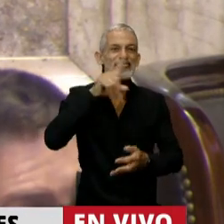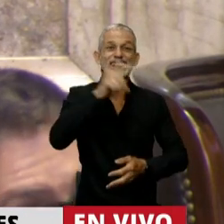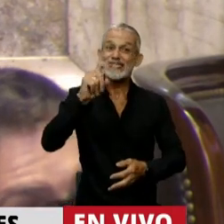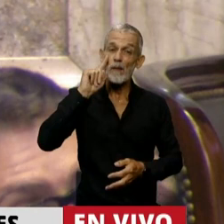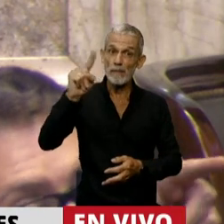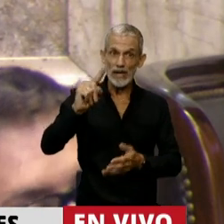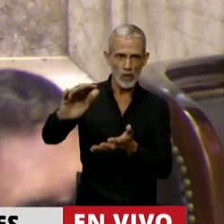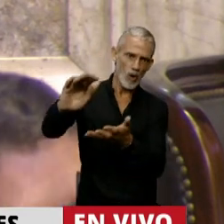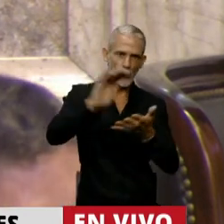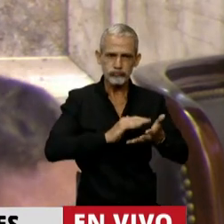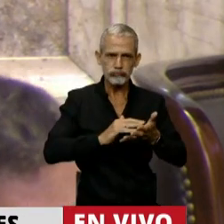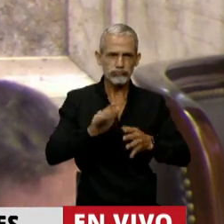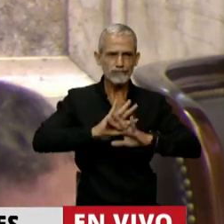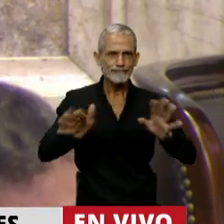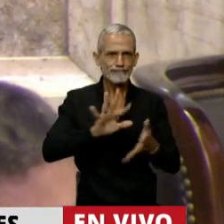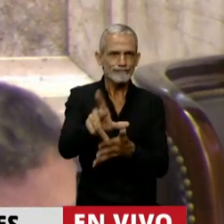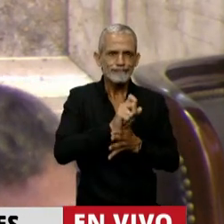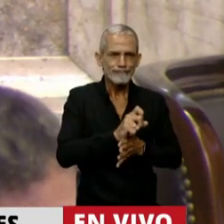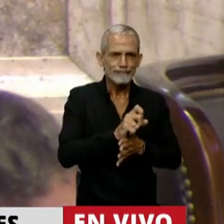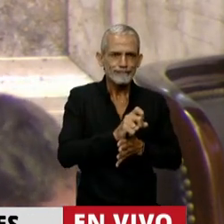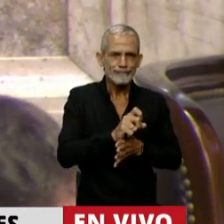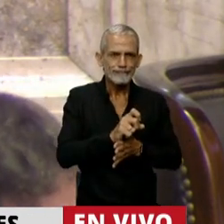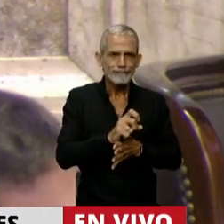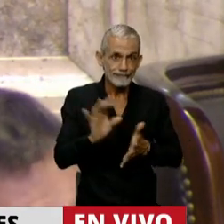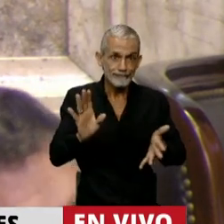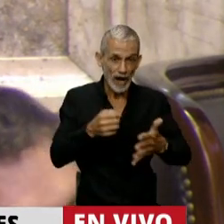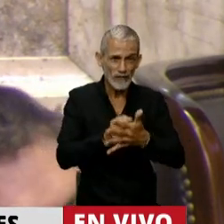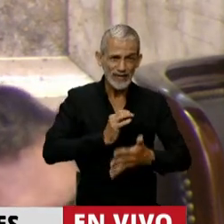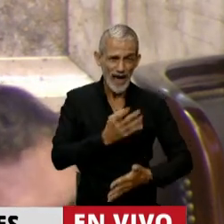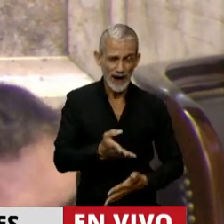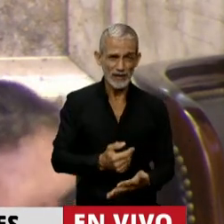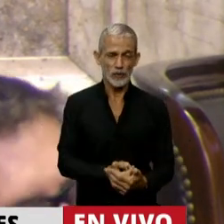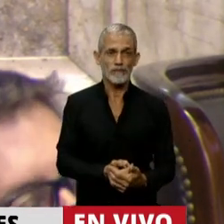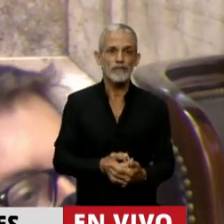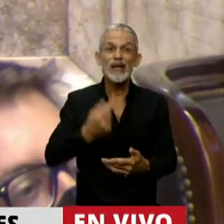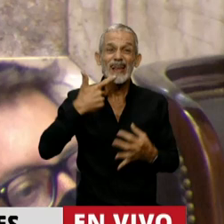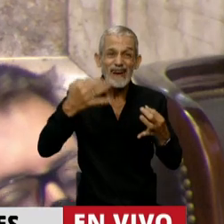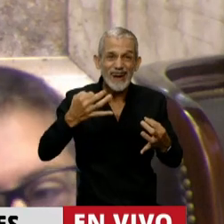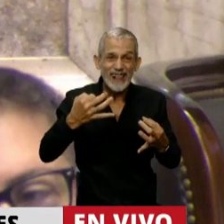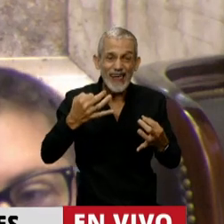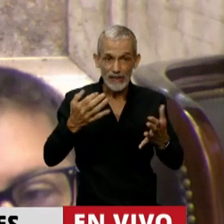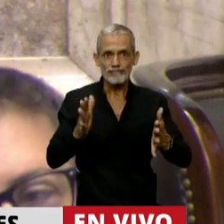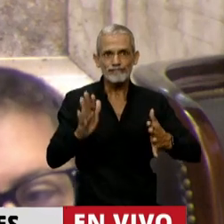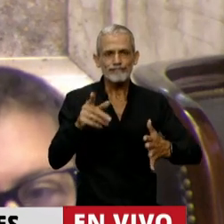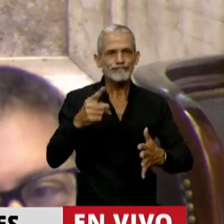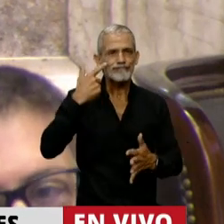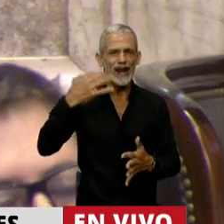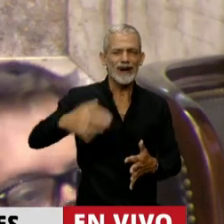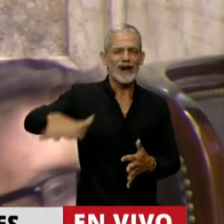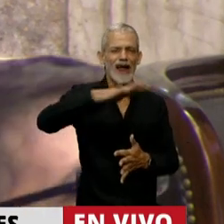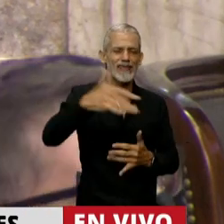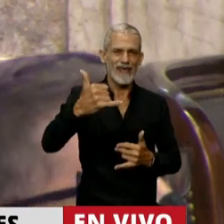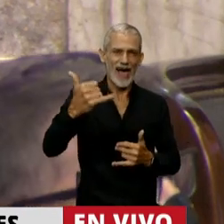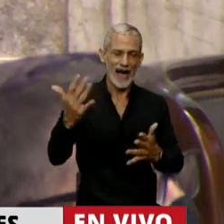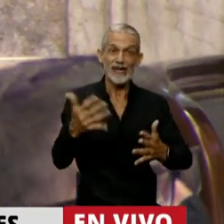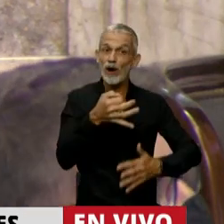100.000 millones de pesos a fin de año. Y como la verdad es la única realidad,